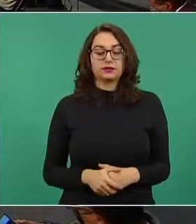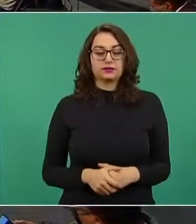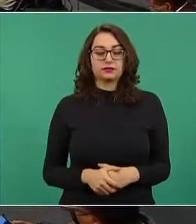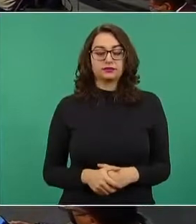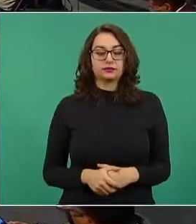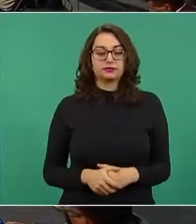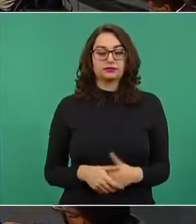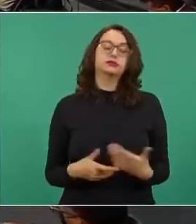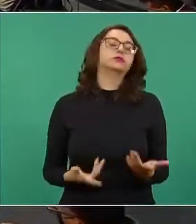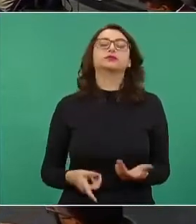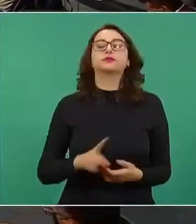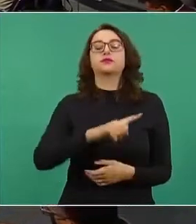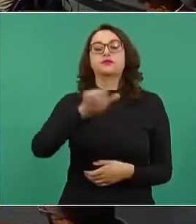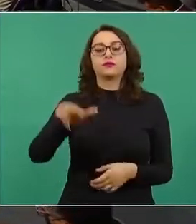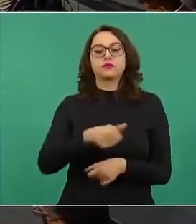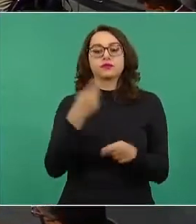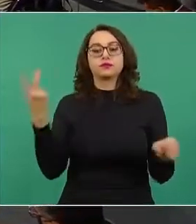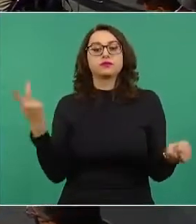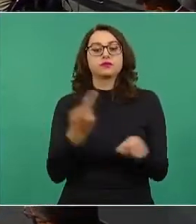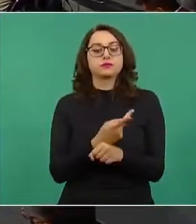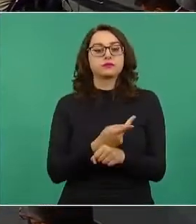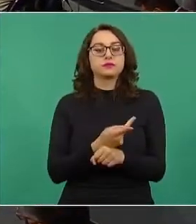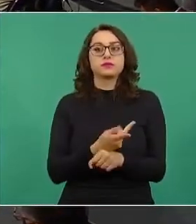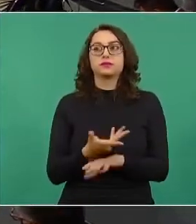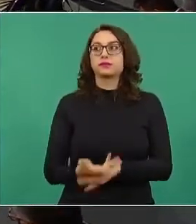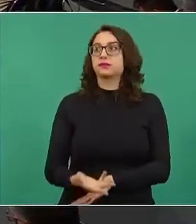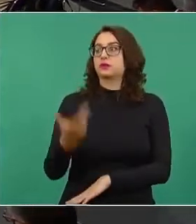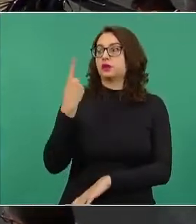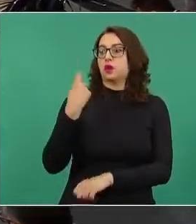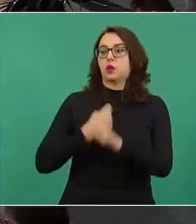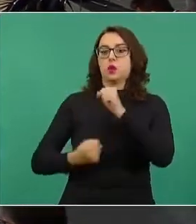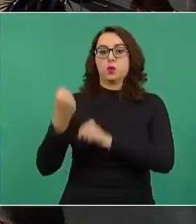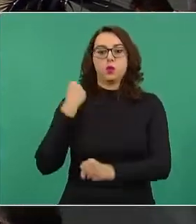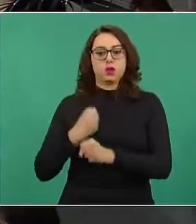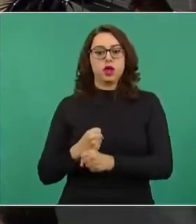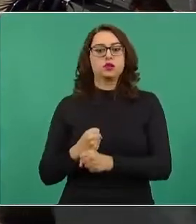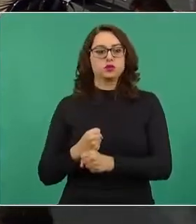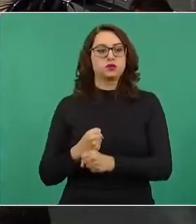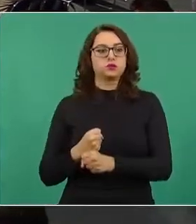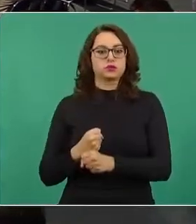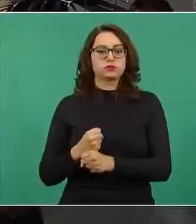¿Qué ha venido pasando hasta hace un año? Por eso los